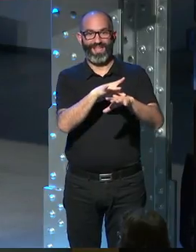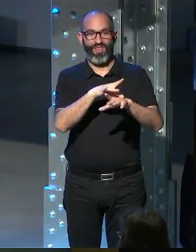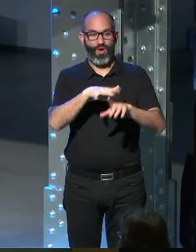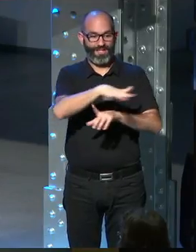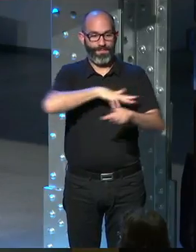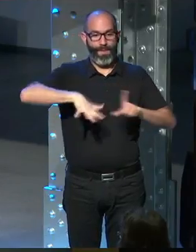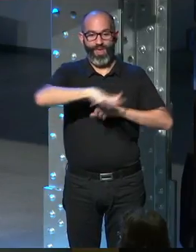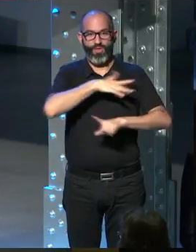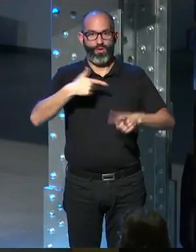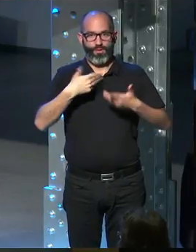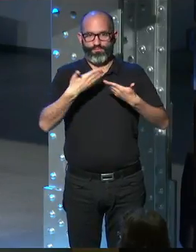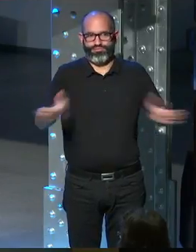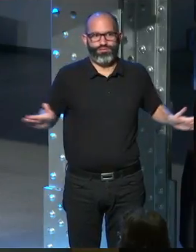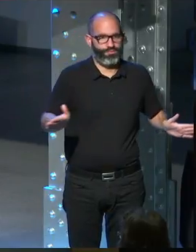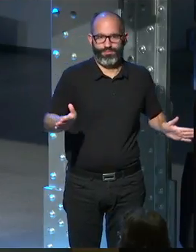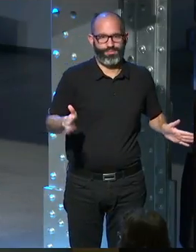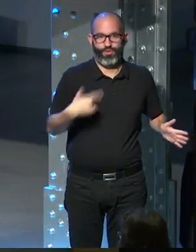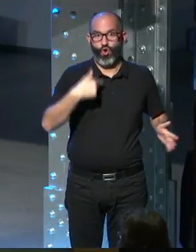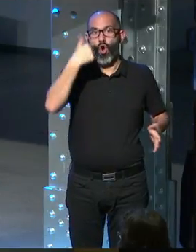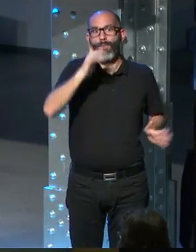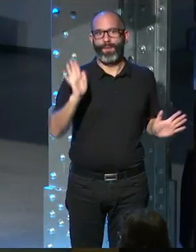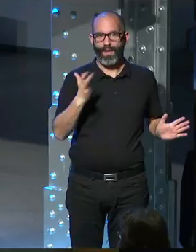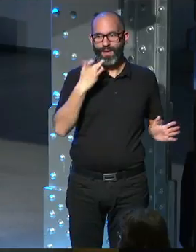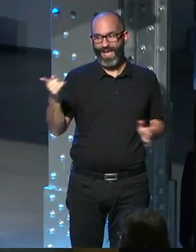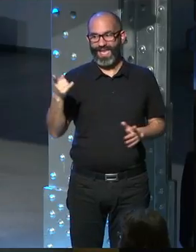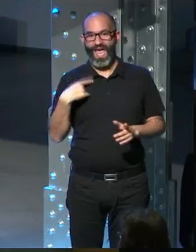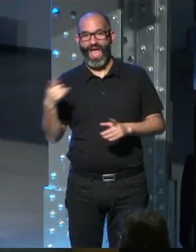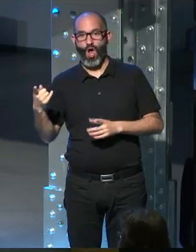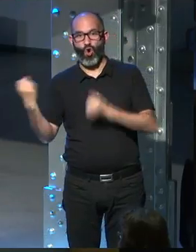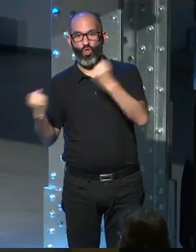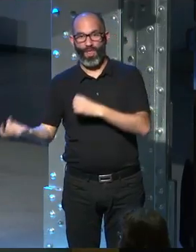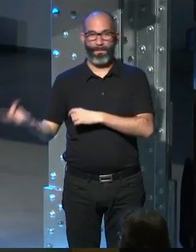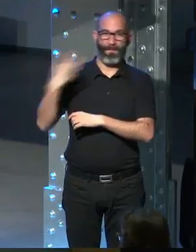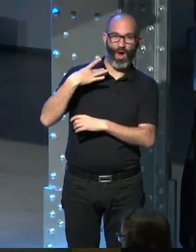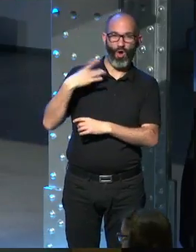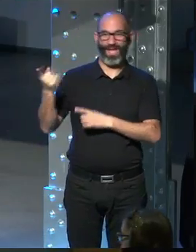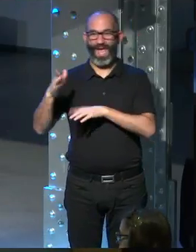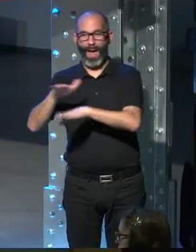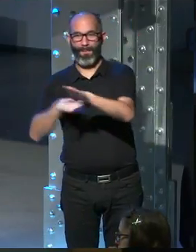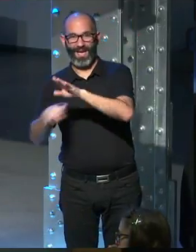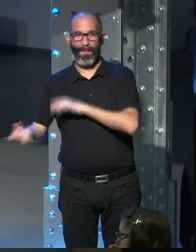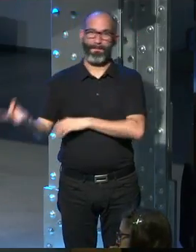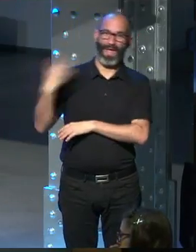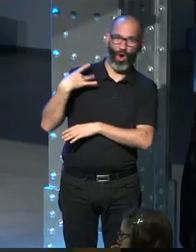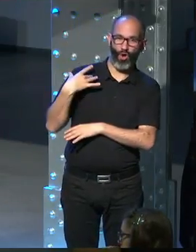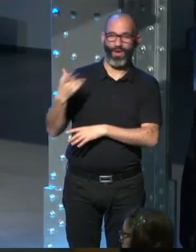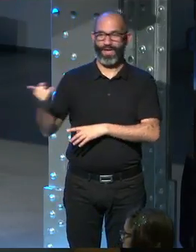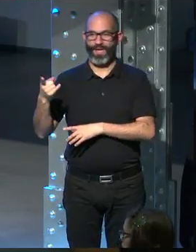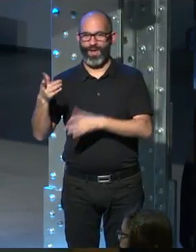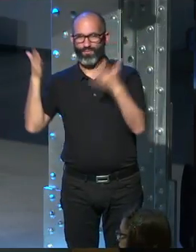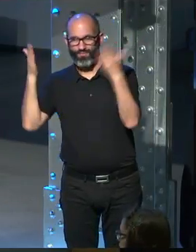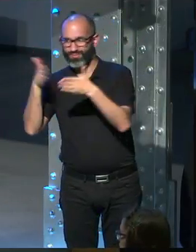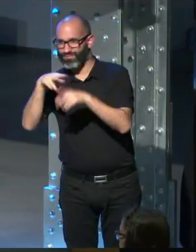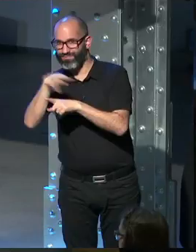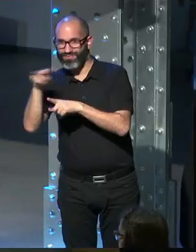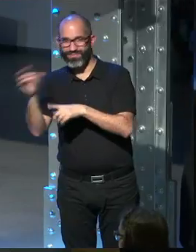debería tenerla muy bien. Mi mujer es muchísimo mejor que yo, ella conduce muchísimo mejor, aparca 1000 veces mejor que yo y conduce